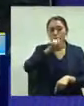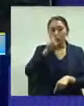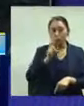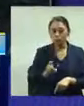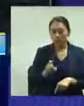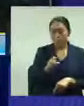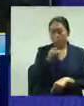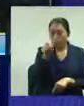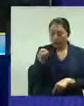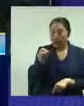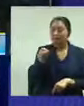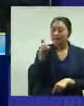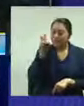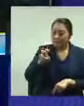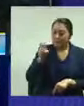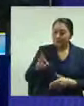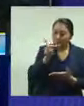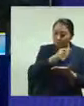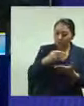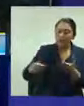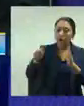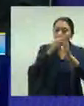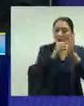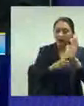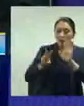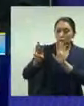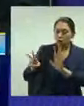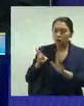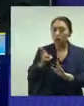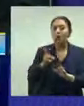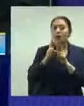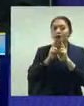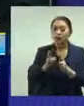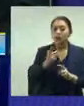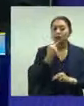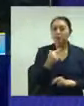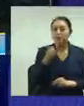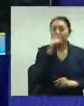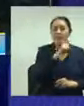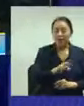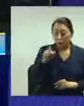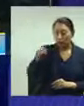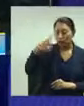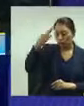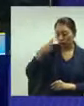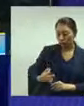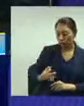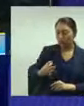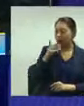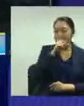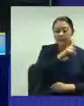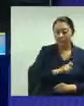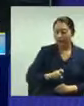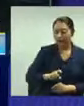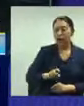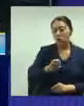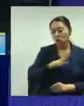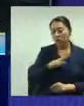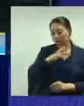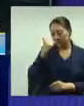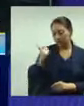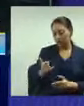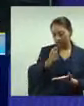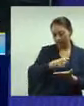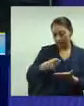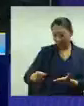que propone la iniciativa de ley, pero la respuesta es que no y usted confirma que no tienen nada adicional. Lo que hay ya está firmado y está firmado en base a